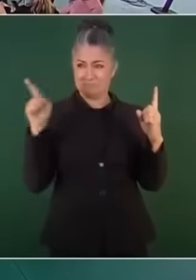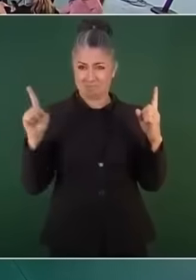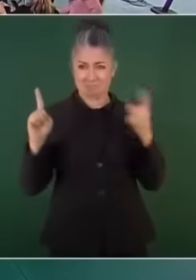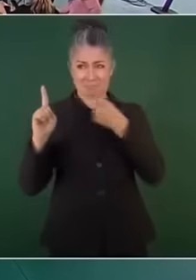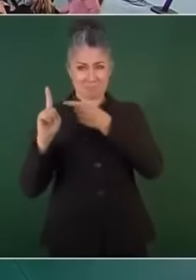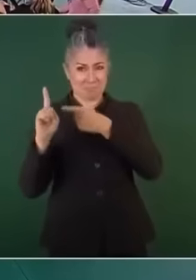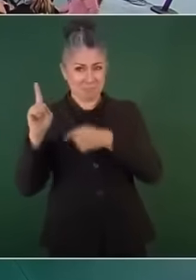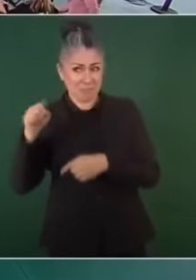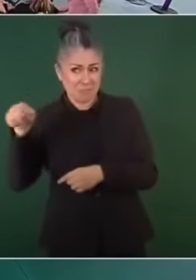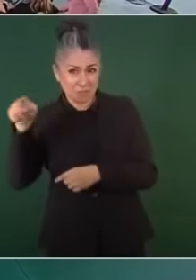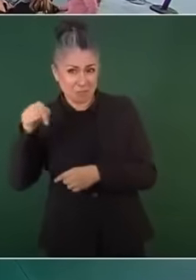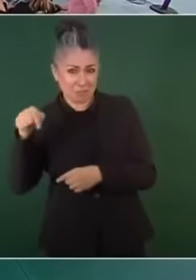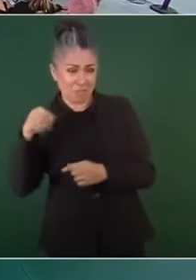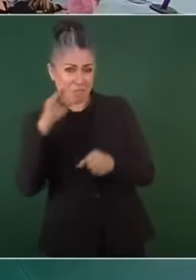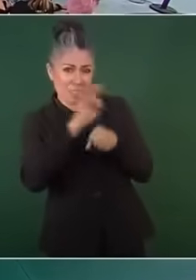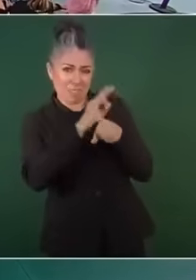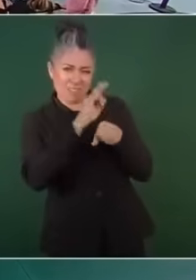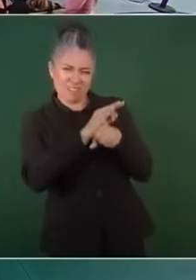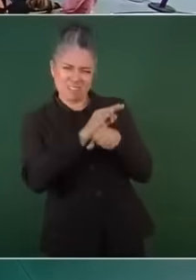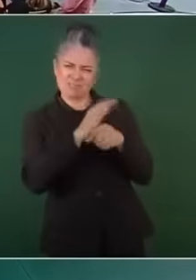Es como el mundo al revés, pues.